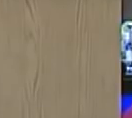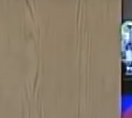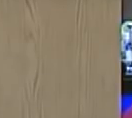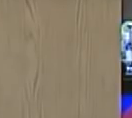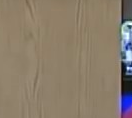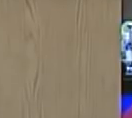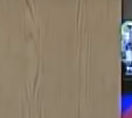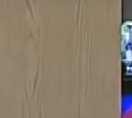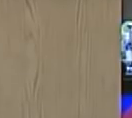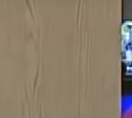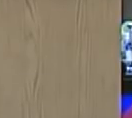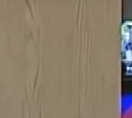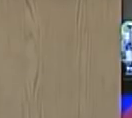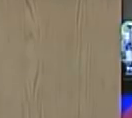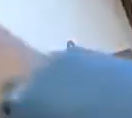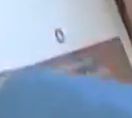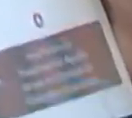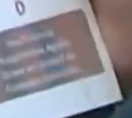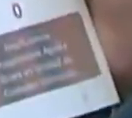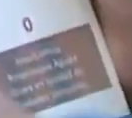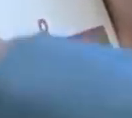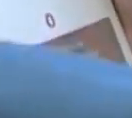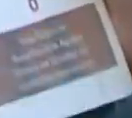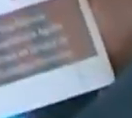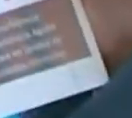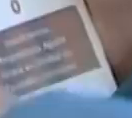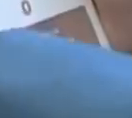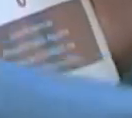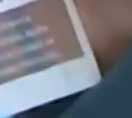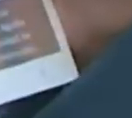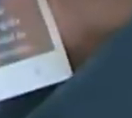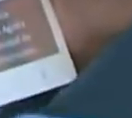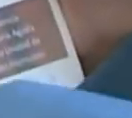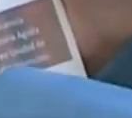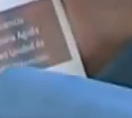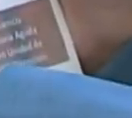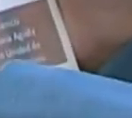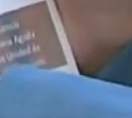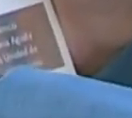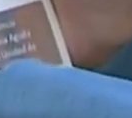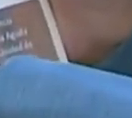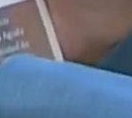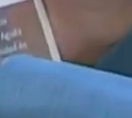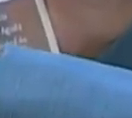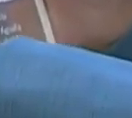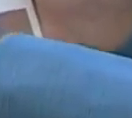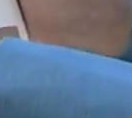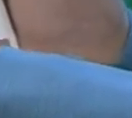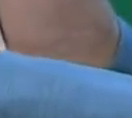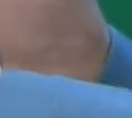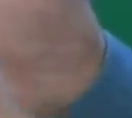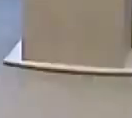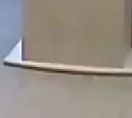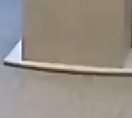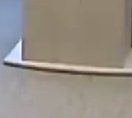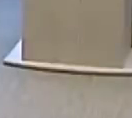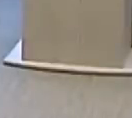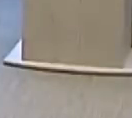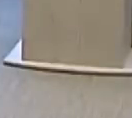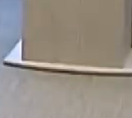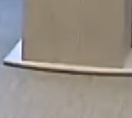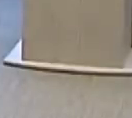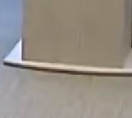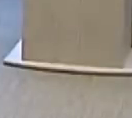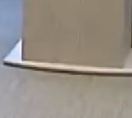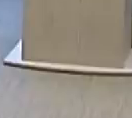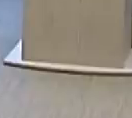fallecidas en el estado Zulia, pero la mayoría se presenta asintomático, 1.327. Esto tiene el elemento negativo de que una persona